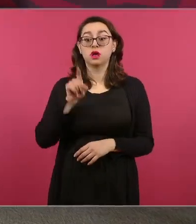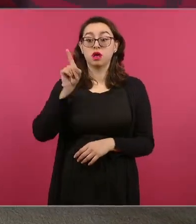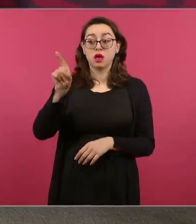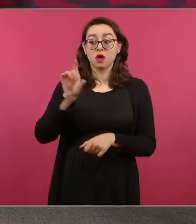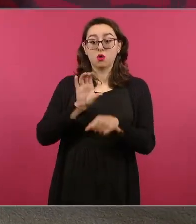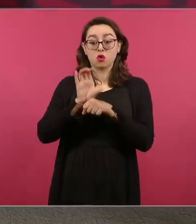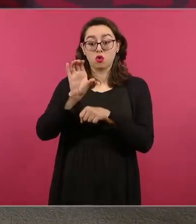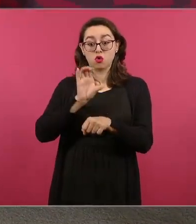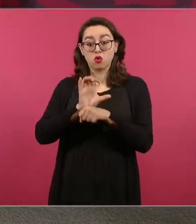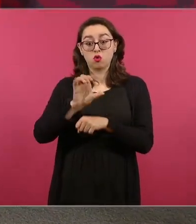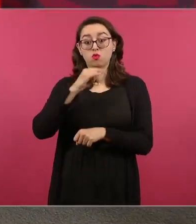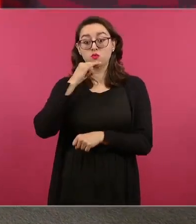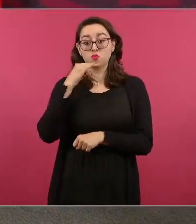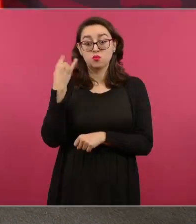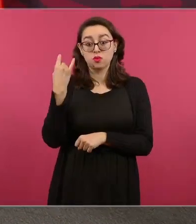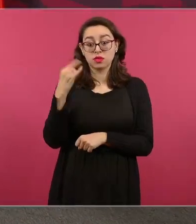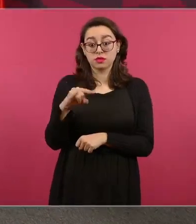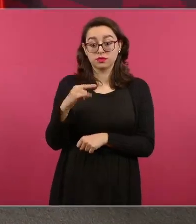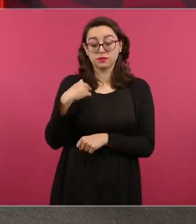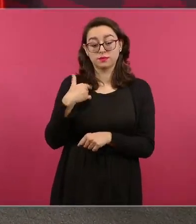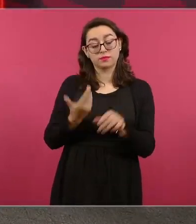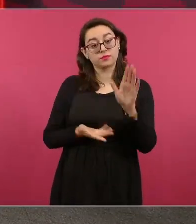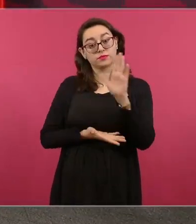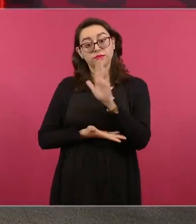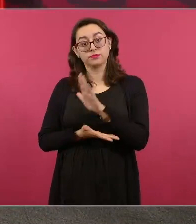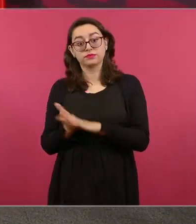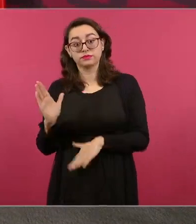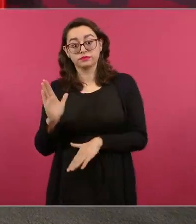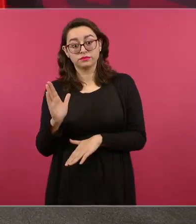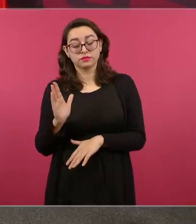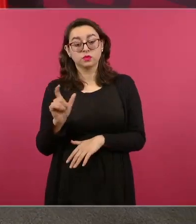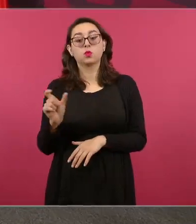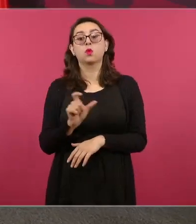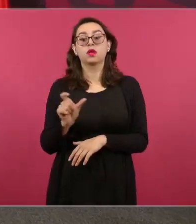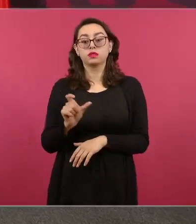a salir el viernes también, 8